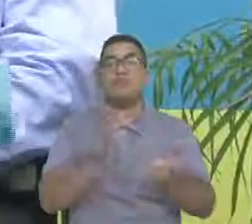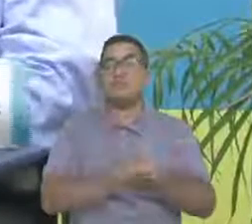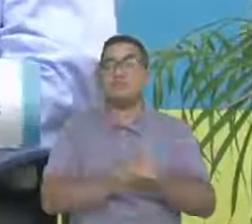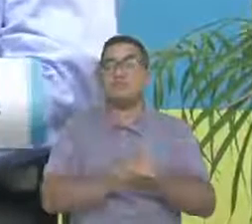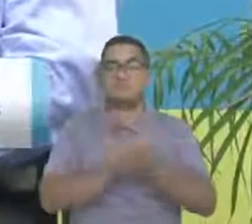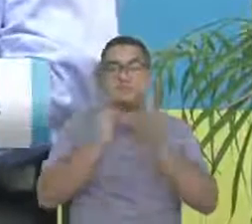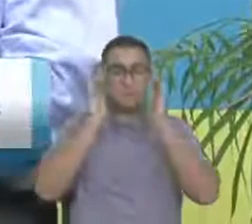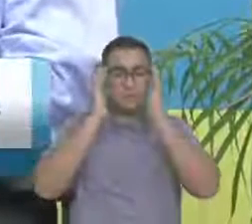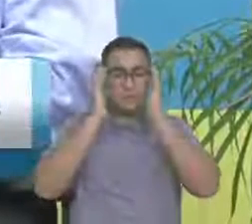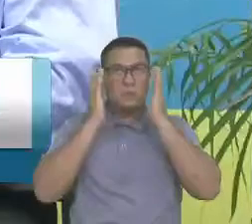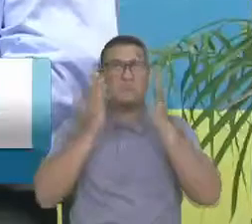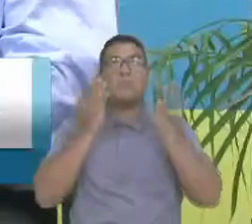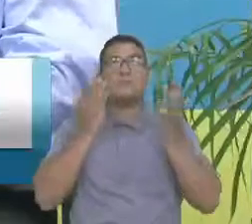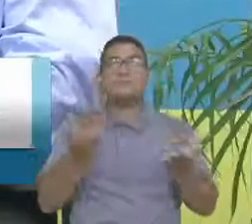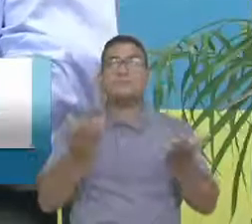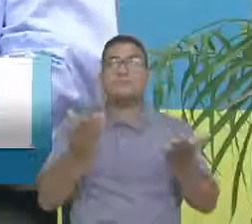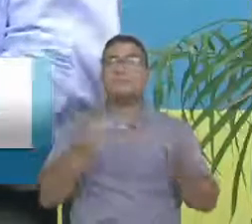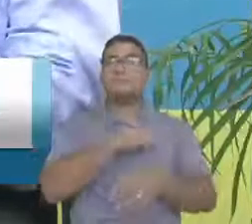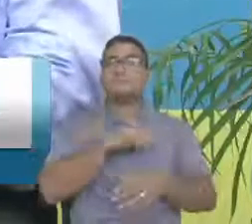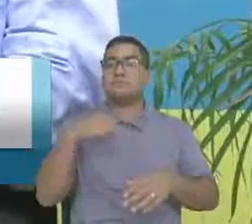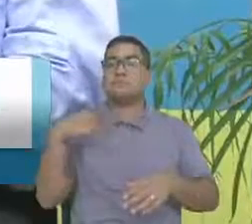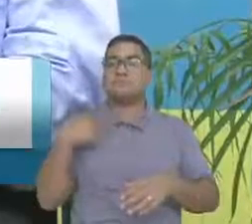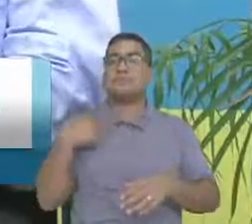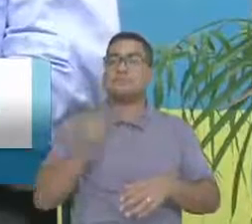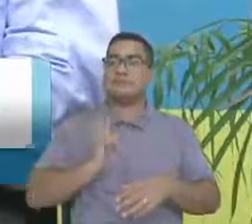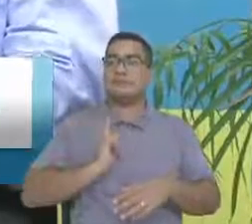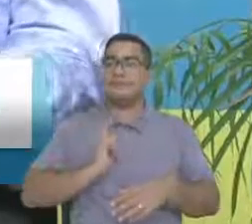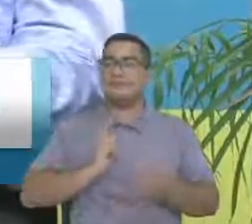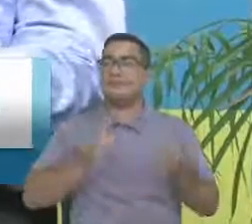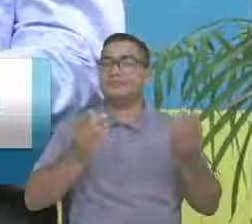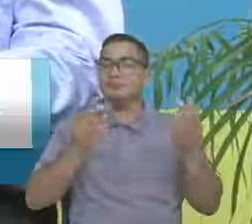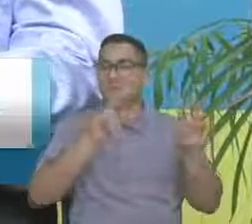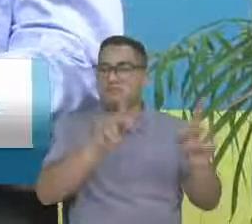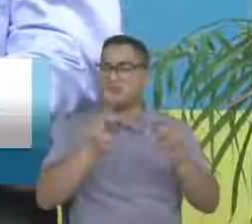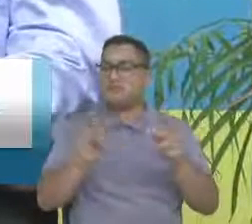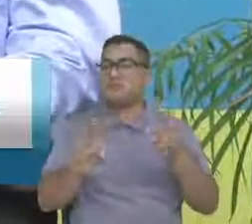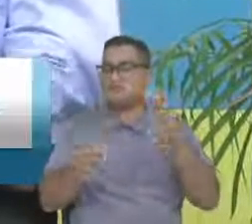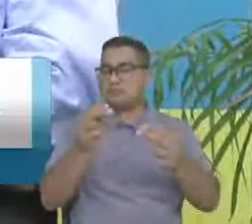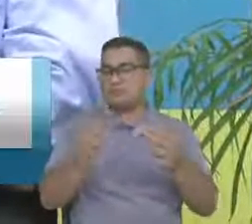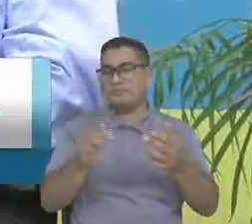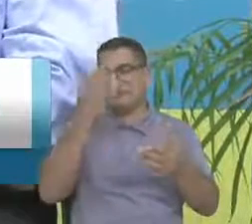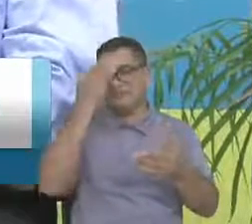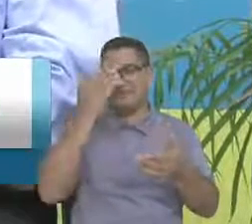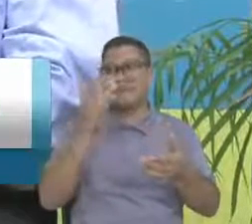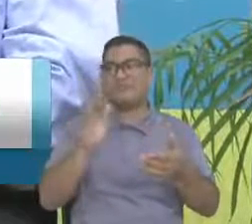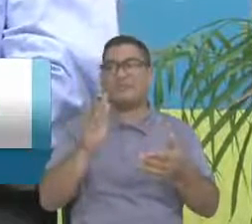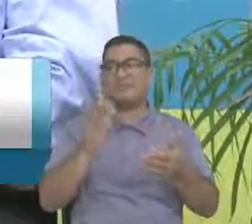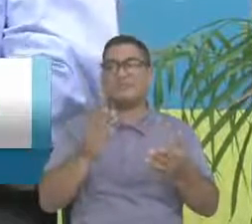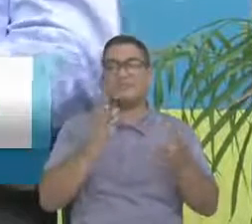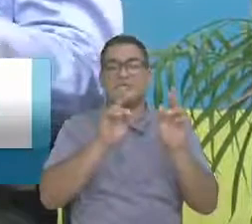Entonces, nosotros tenemos, obviamente, una gran cantidad de pacientes que